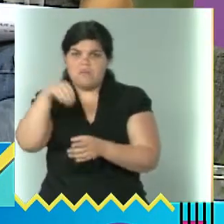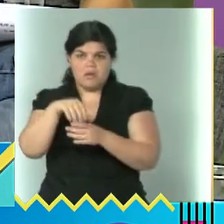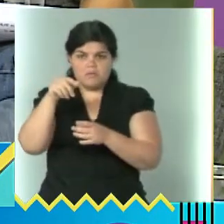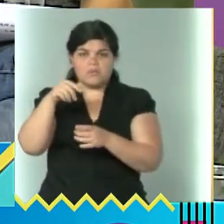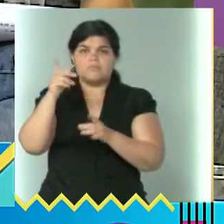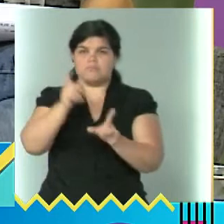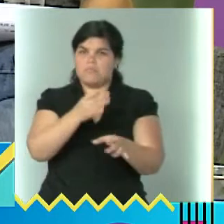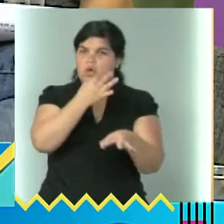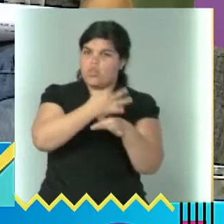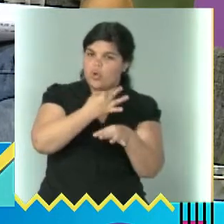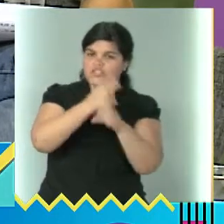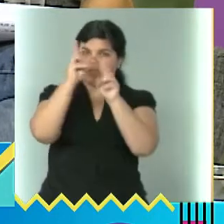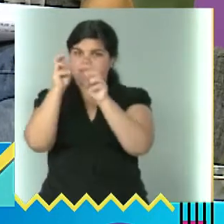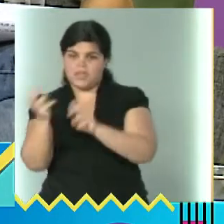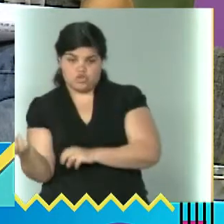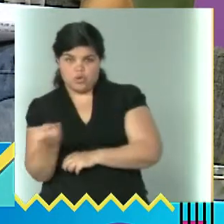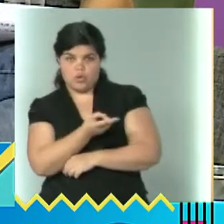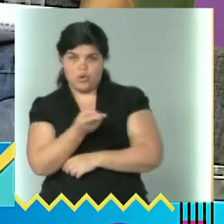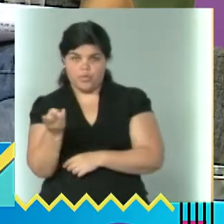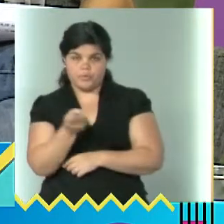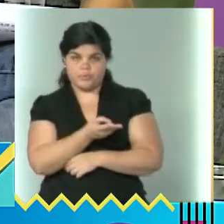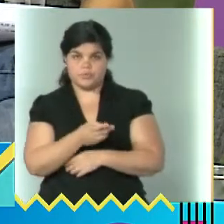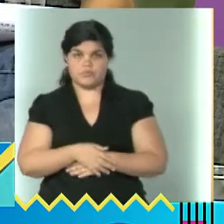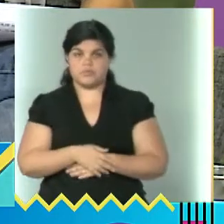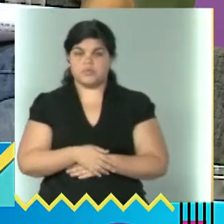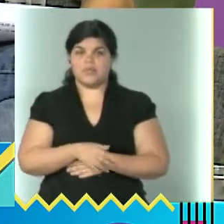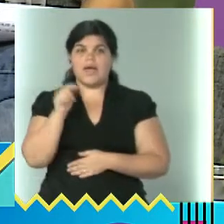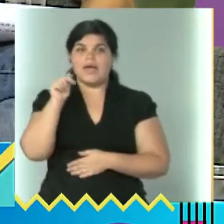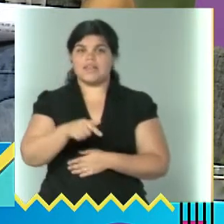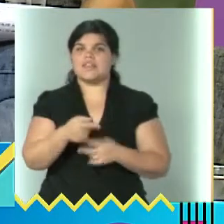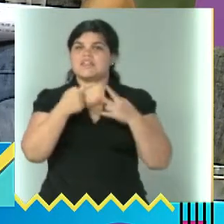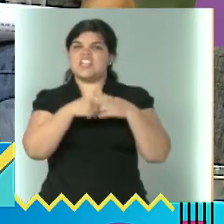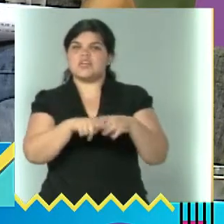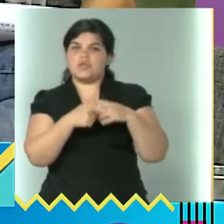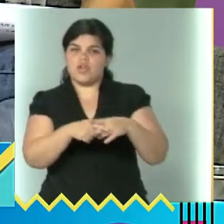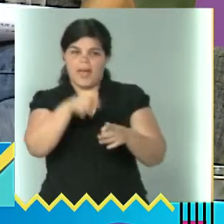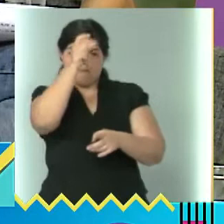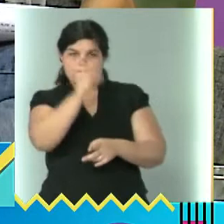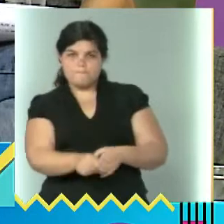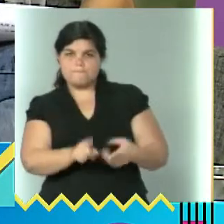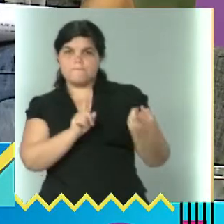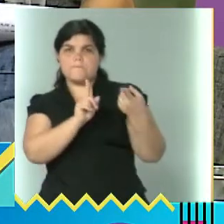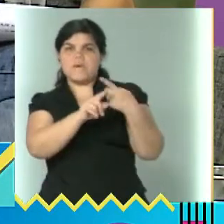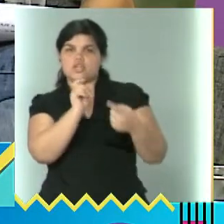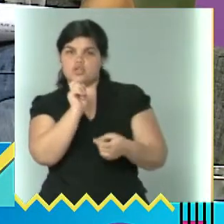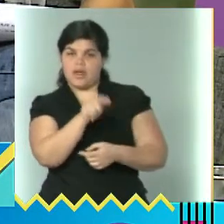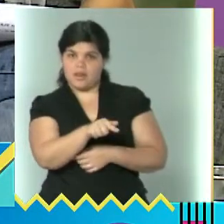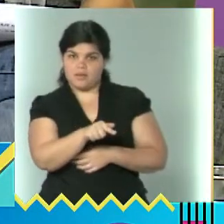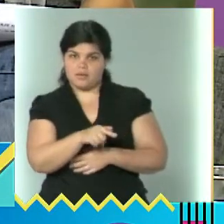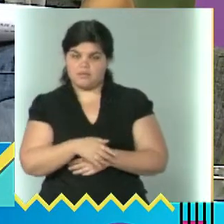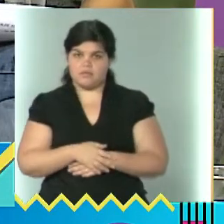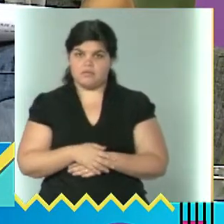y la investigación. En tanto que las tecnologías de personalización centrales para el juego de las